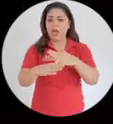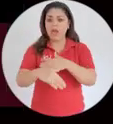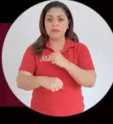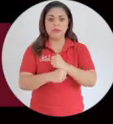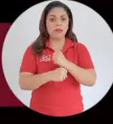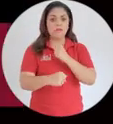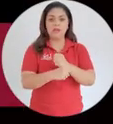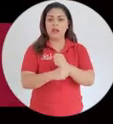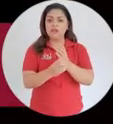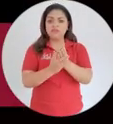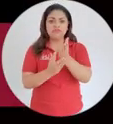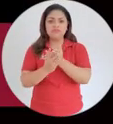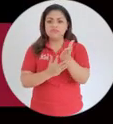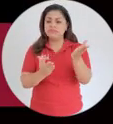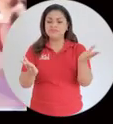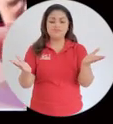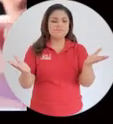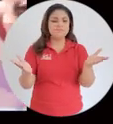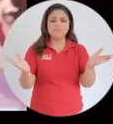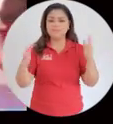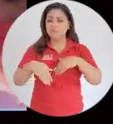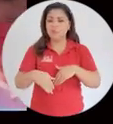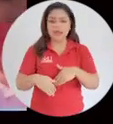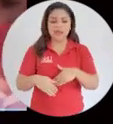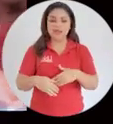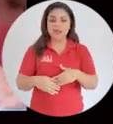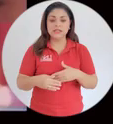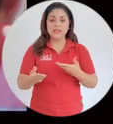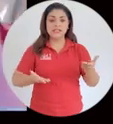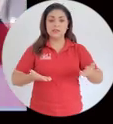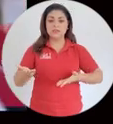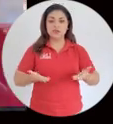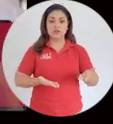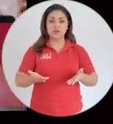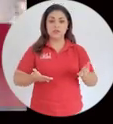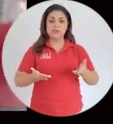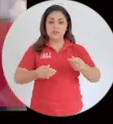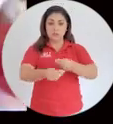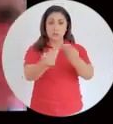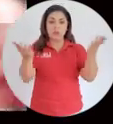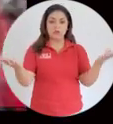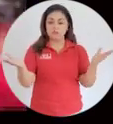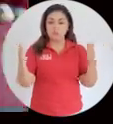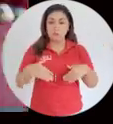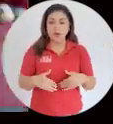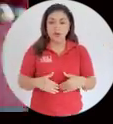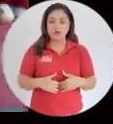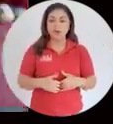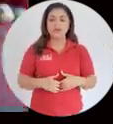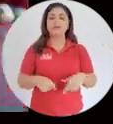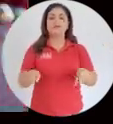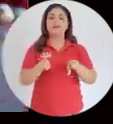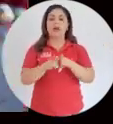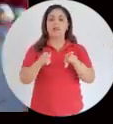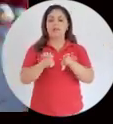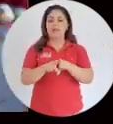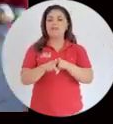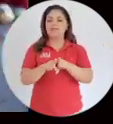de acceso a muchísimos servicios del Estado, pero también, por otro lado,